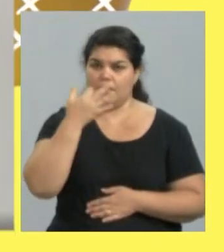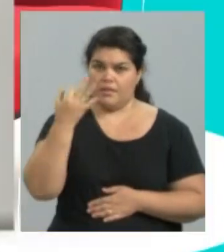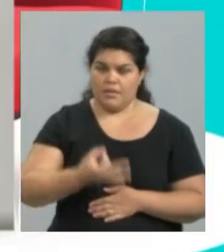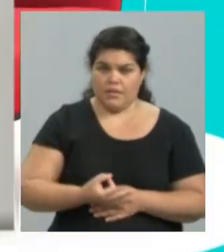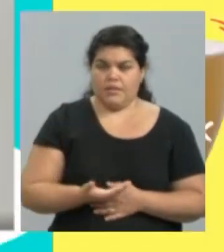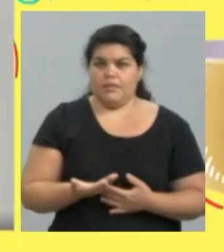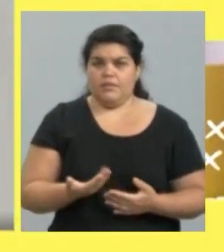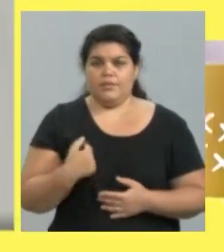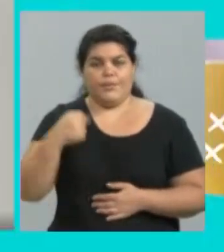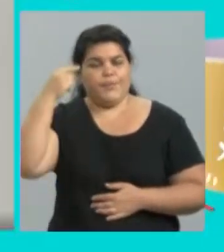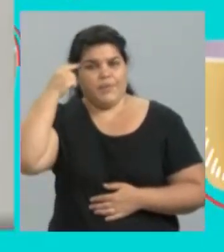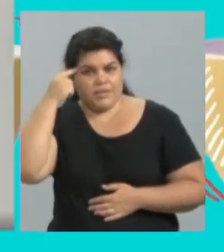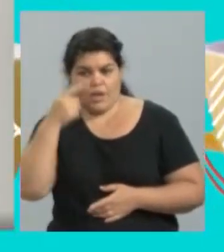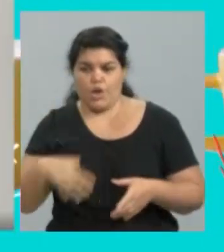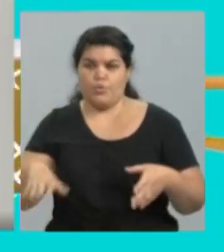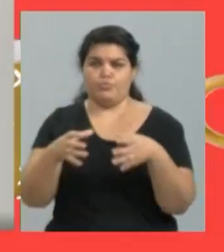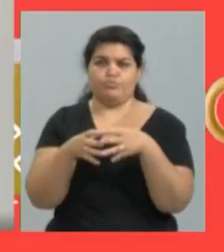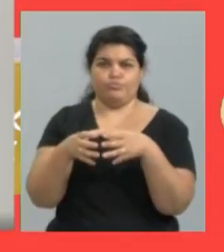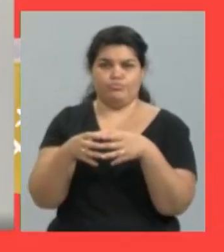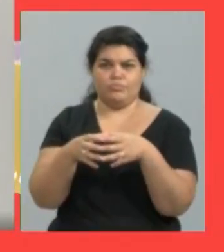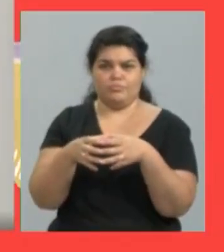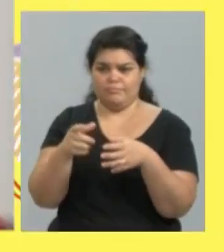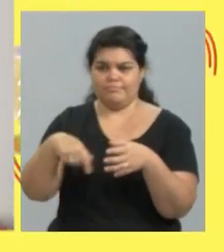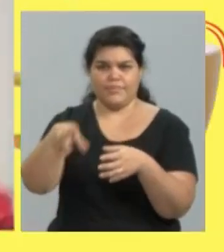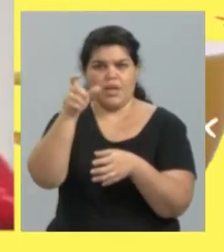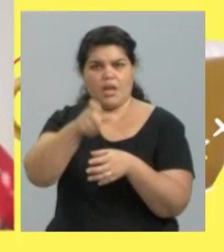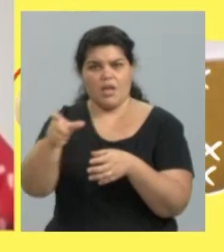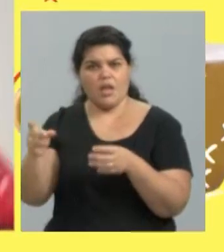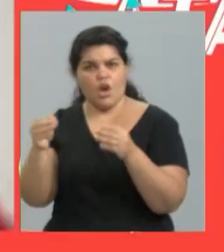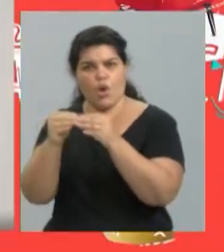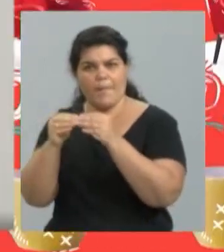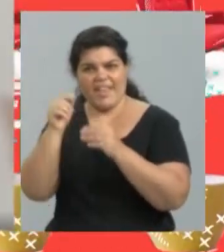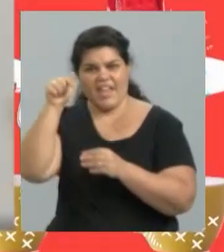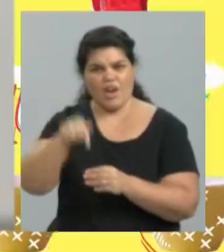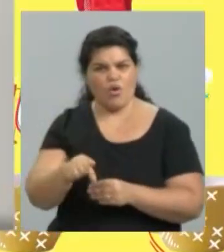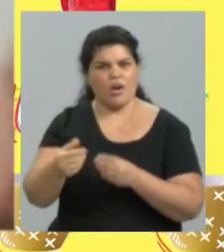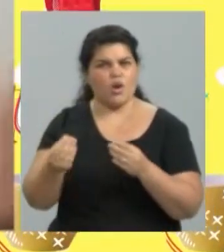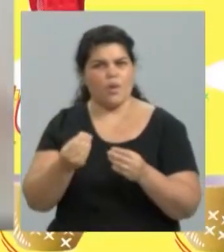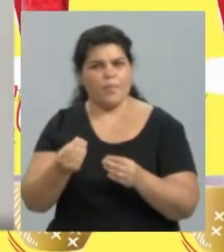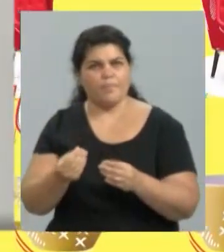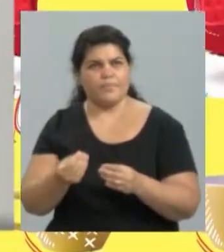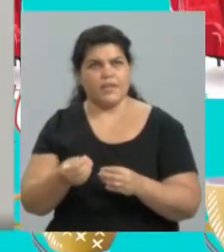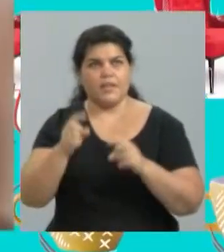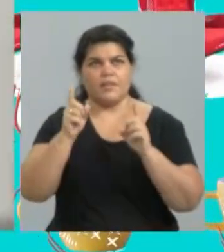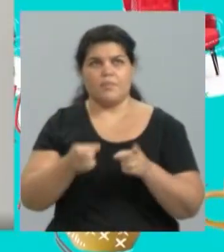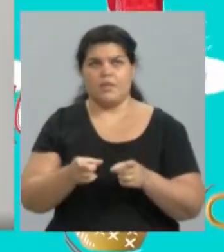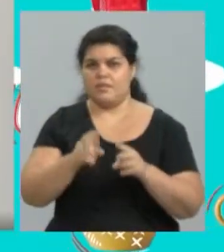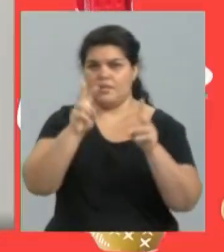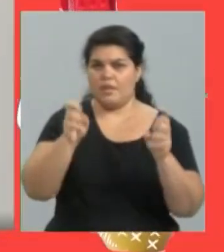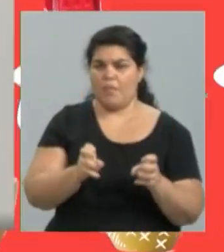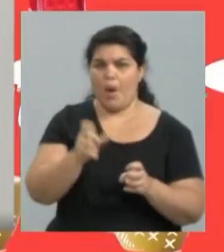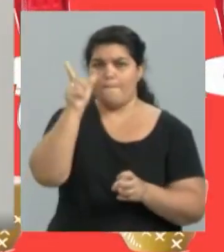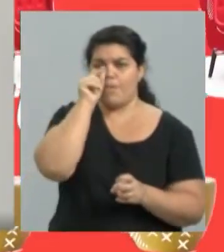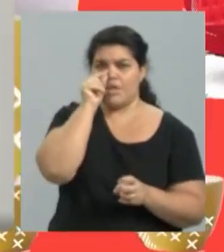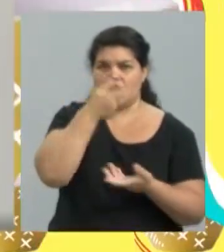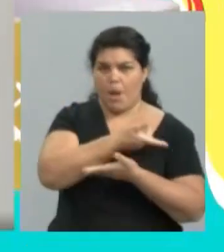qué hacemos con las compañeras de hoy en día, las que están, las que existen. Porque también si pensamos en políticas públicas para las trabas, tenemos